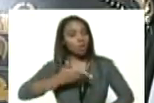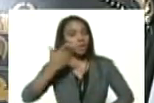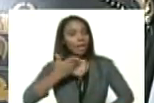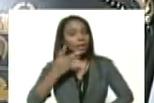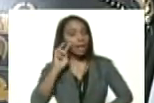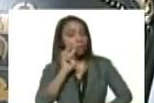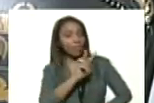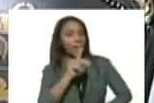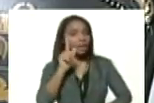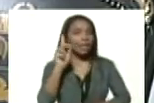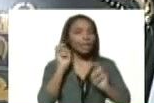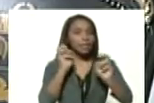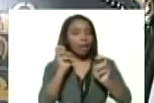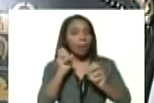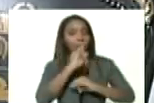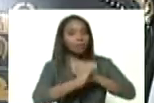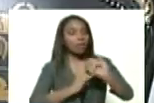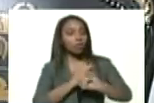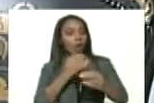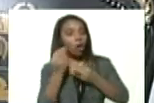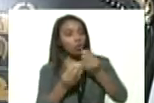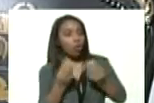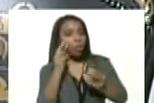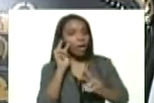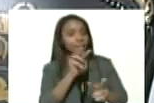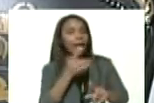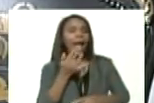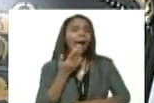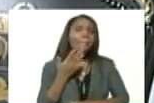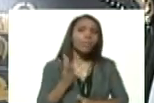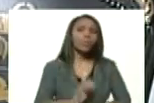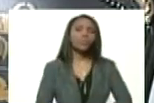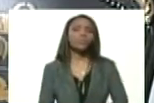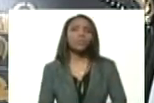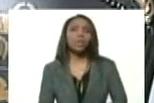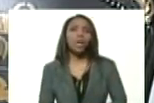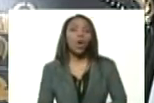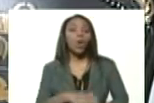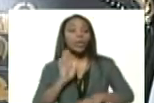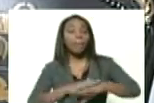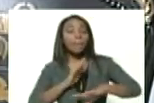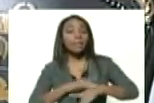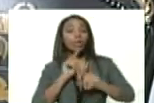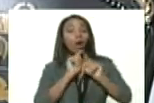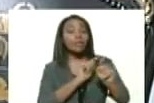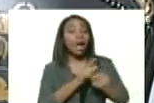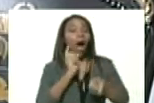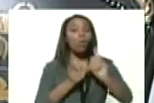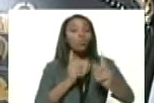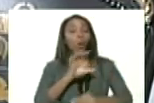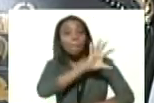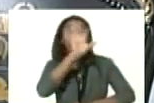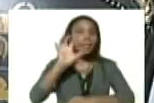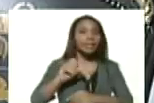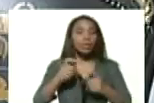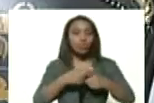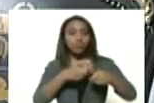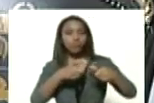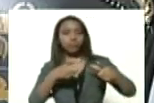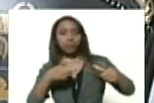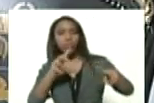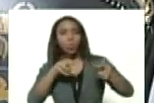eso en el contexto internacional como que por ejemplo lo que es lo que está ocurriendo con algunos países donde el crecimiento exponencial